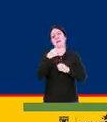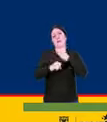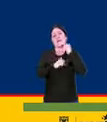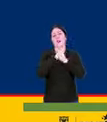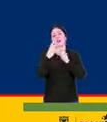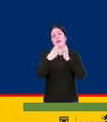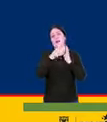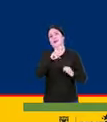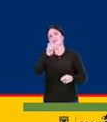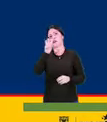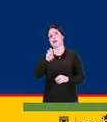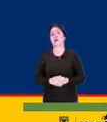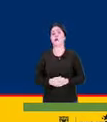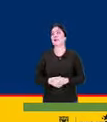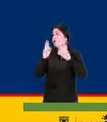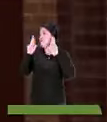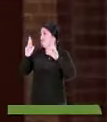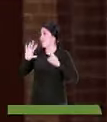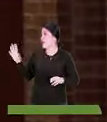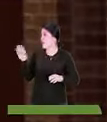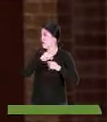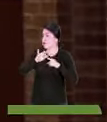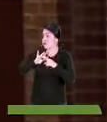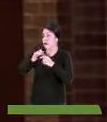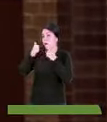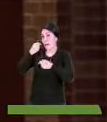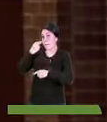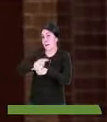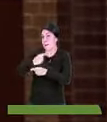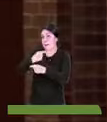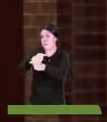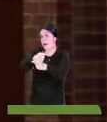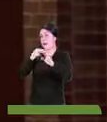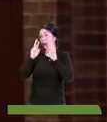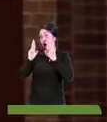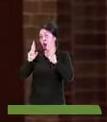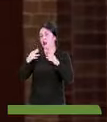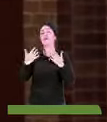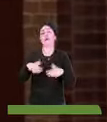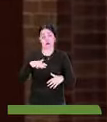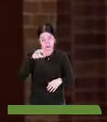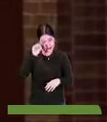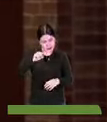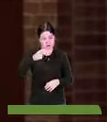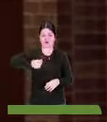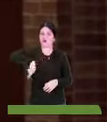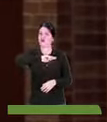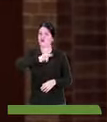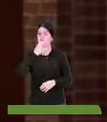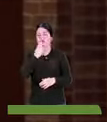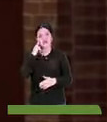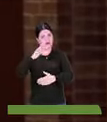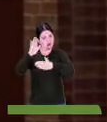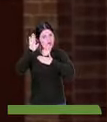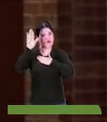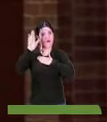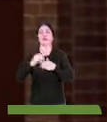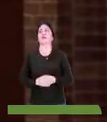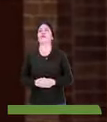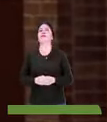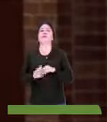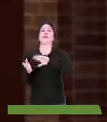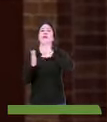2028. Esperemos que todo salga muy bien, Leonidas. Así va a ser. Estamos totalmente comprometidos con esa fecha. Bogotá, todos los ciudadanos se